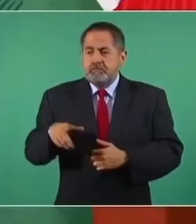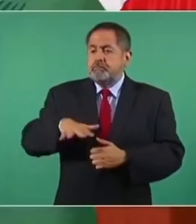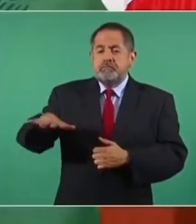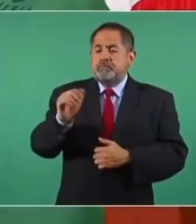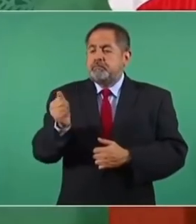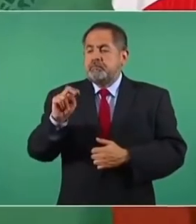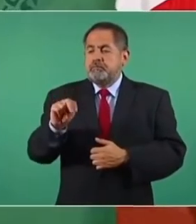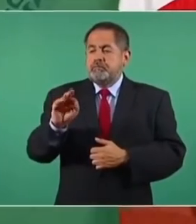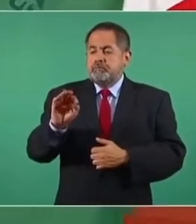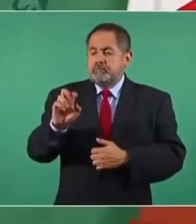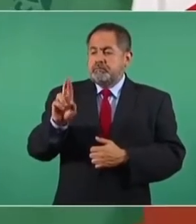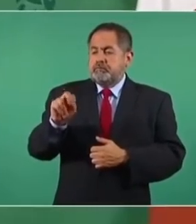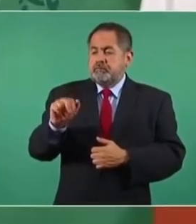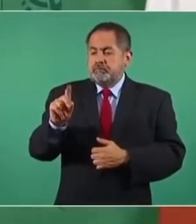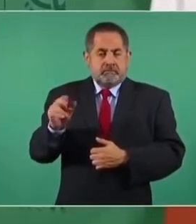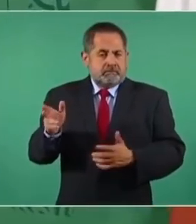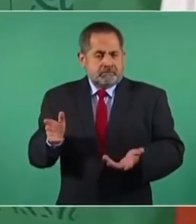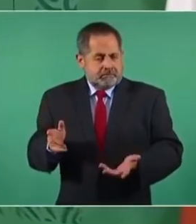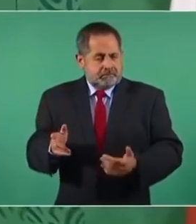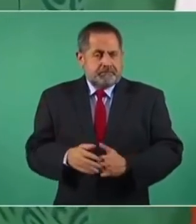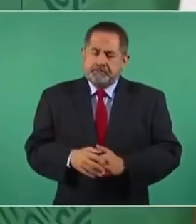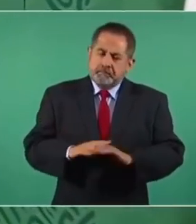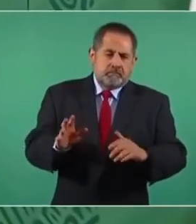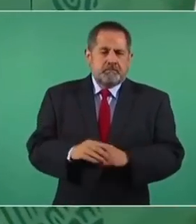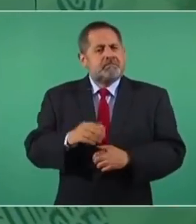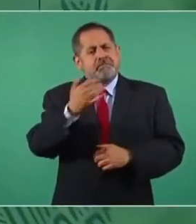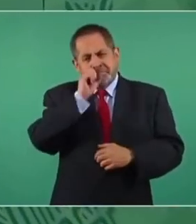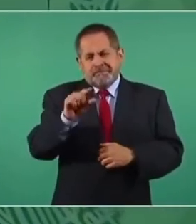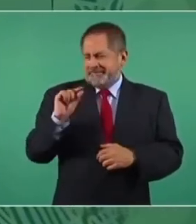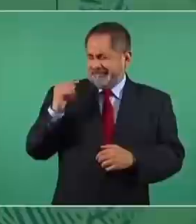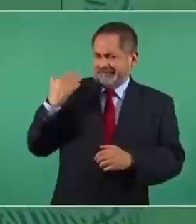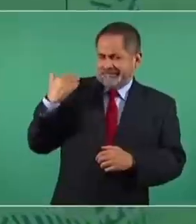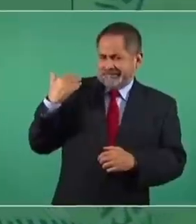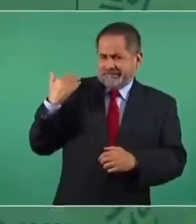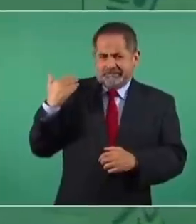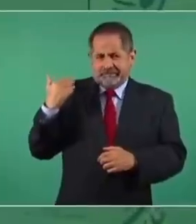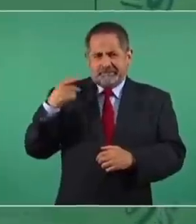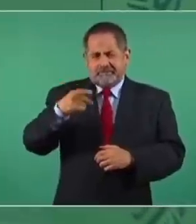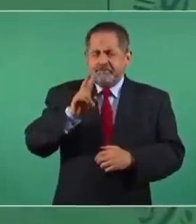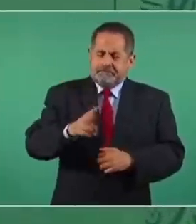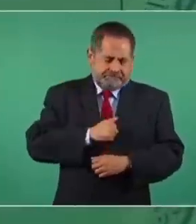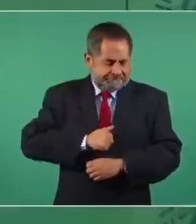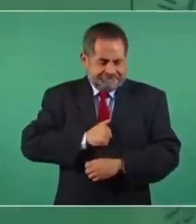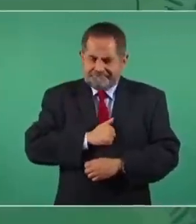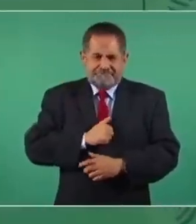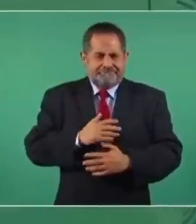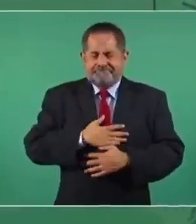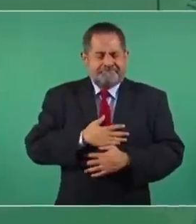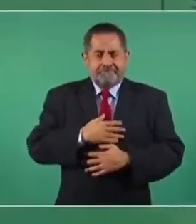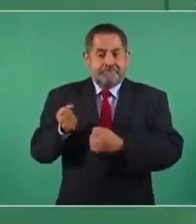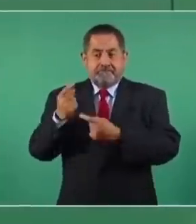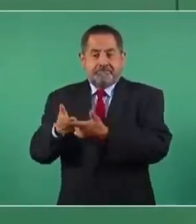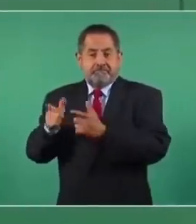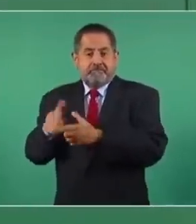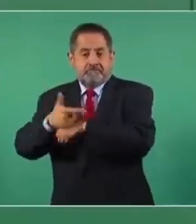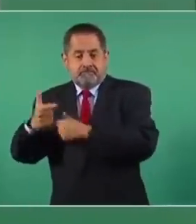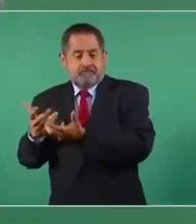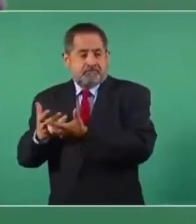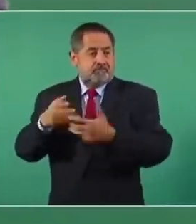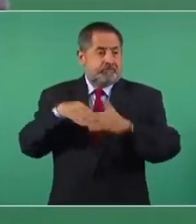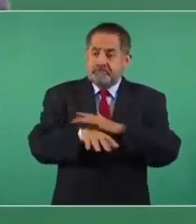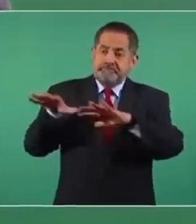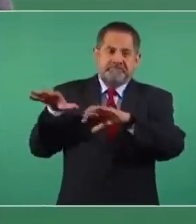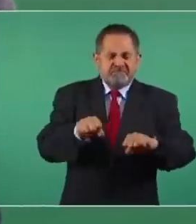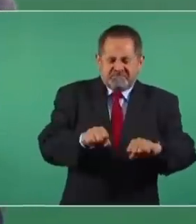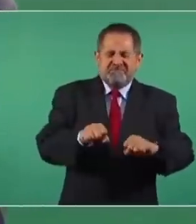Fernando, Tamaulipas. Entonces, y recientemente todavía lamentamos que unos migrantes guatemaltecos fueron asesinados,